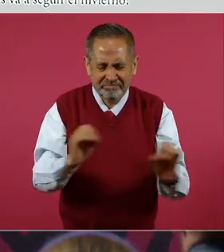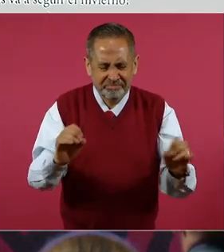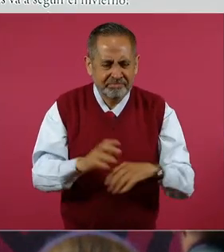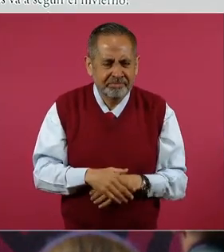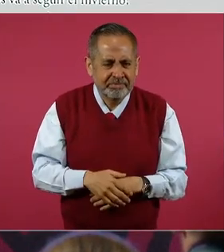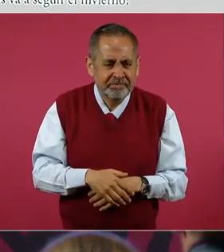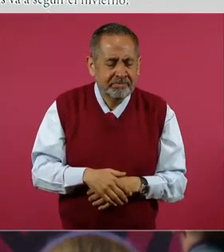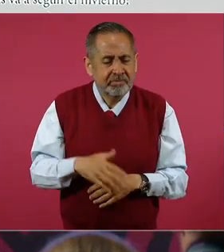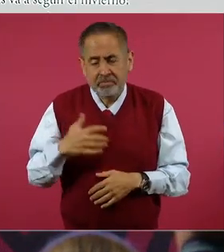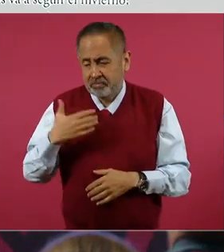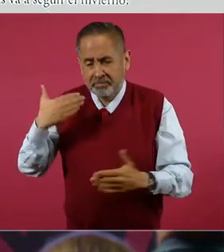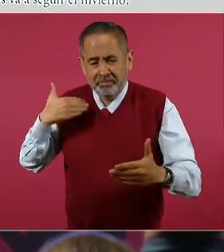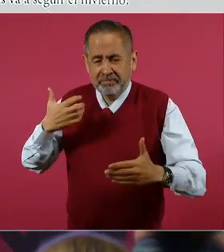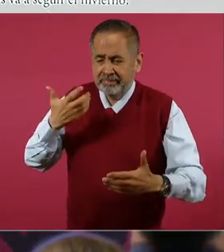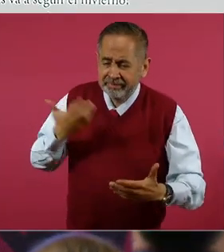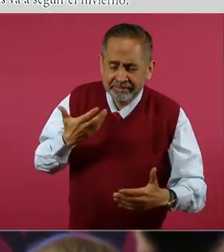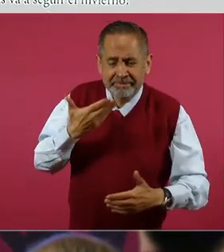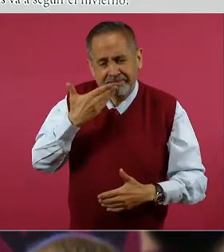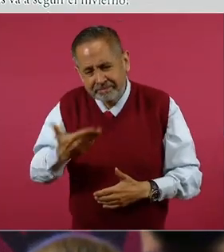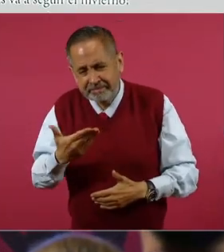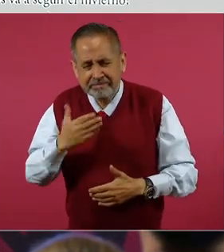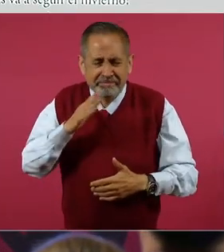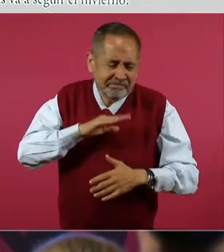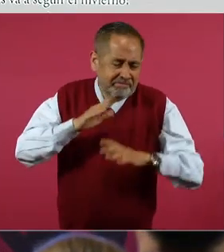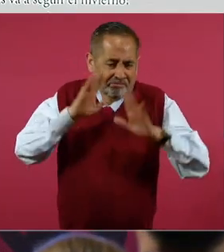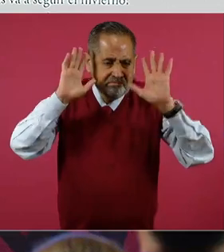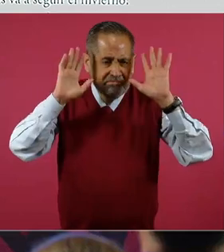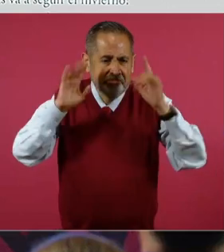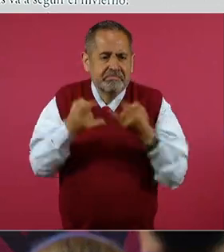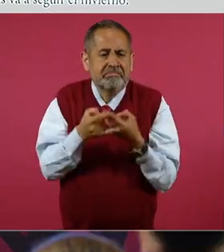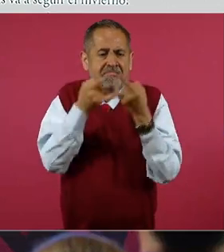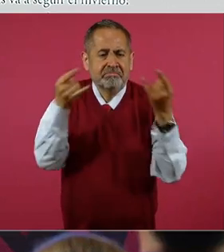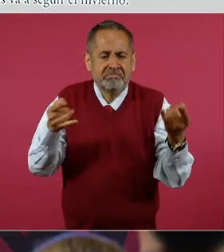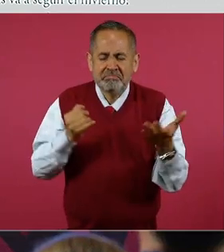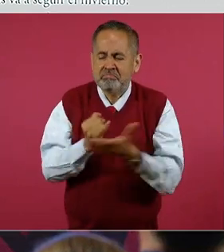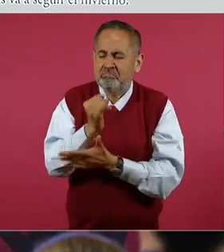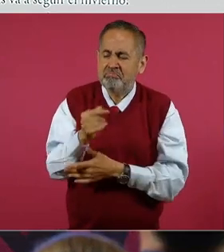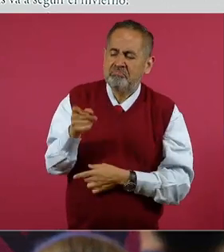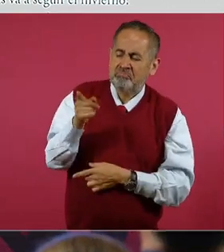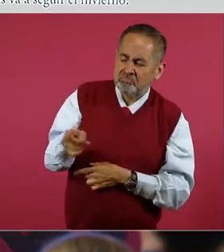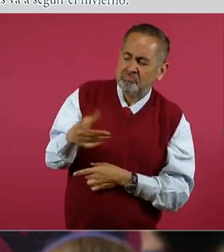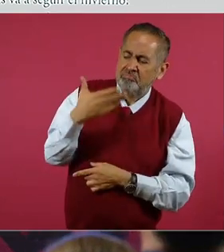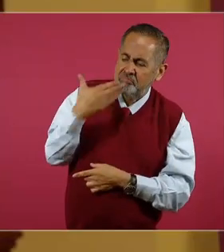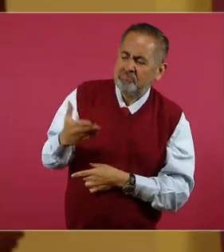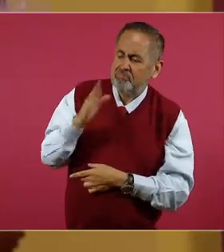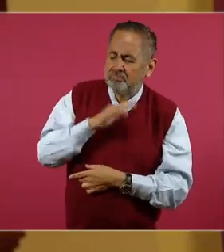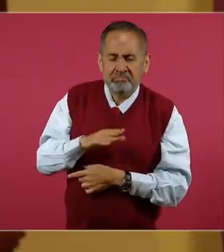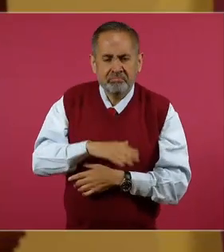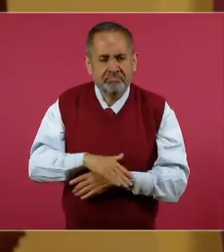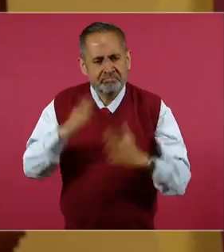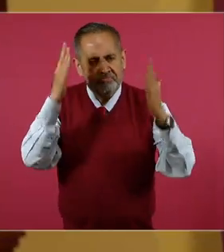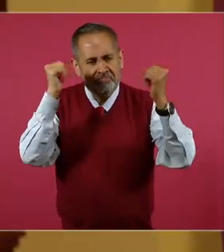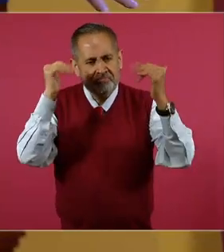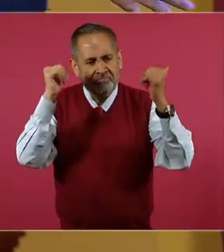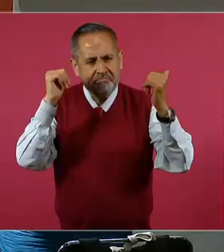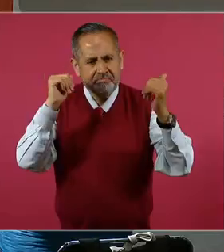bien o no, la historia lo dirá. Me despido ya.